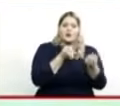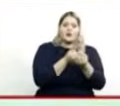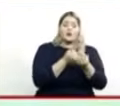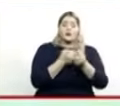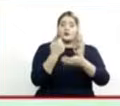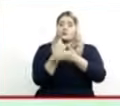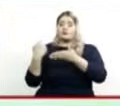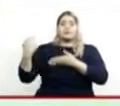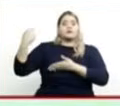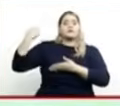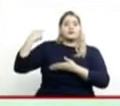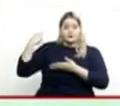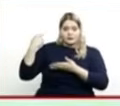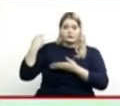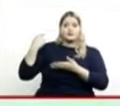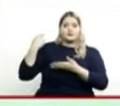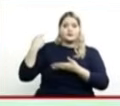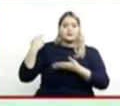semana pasada